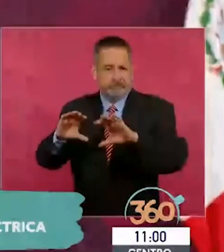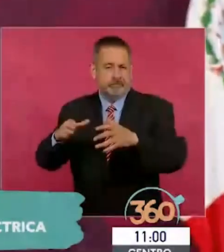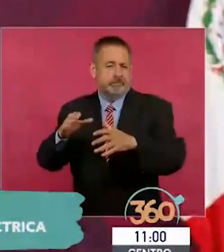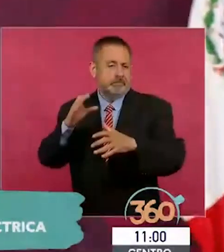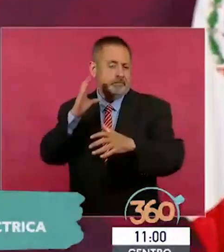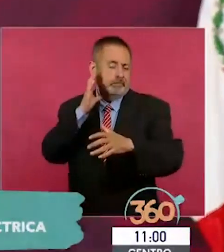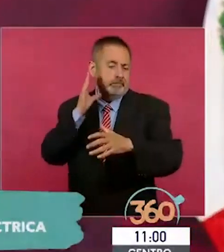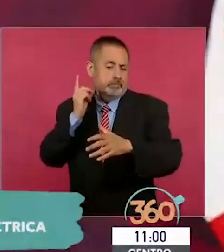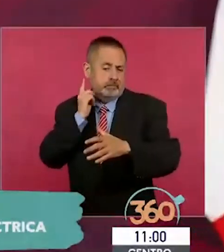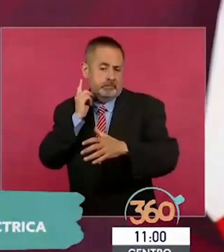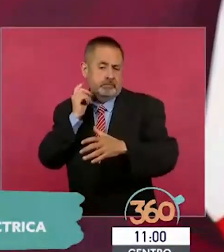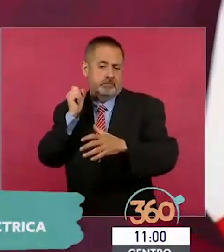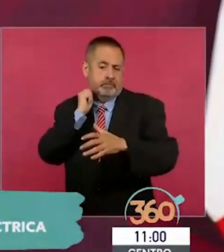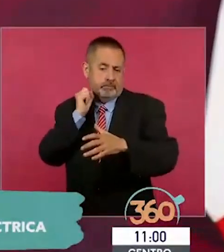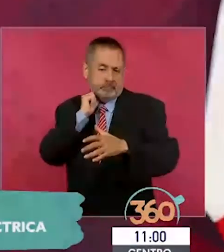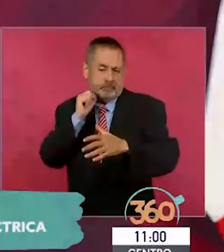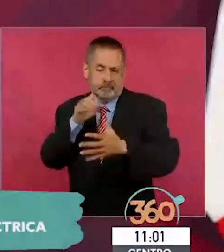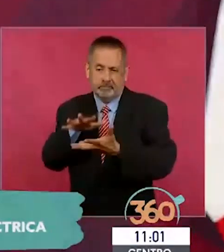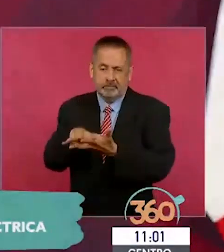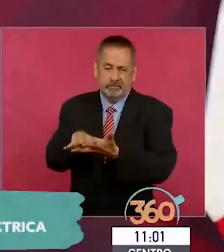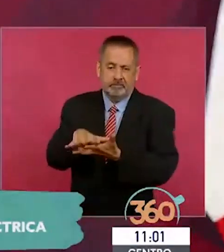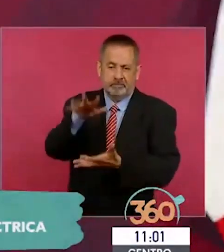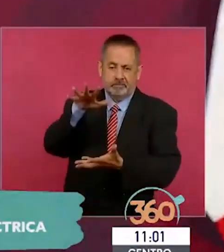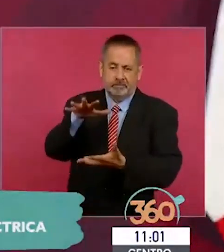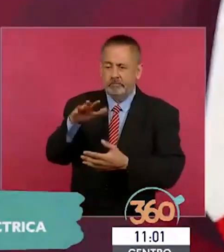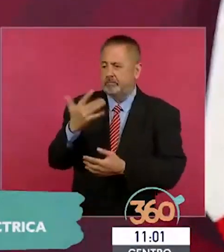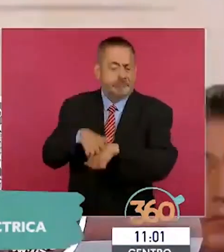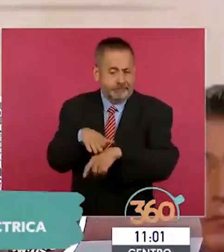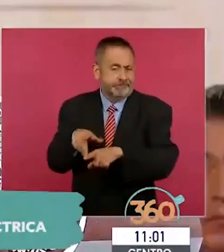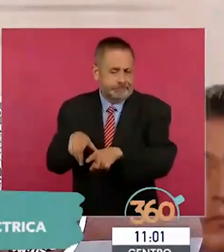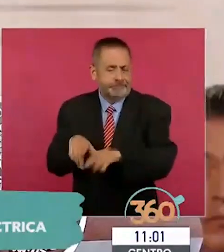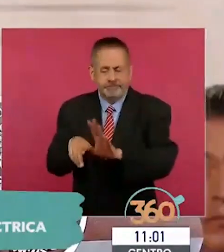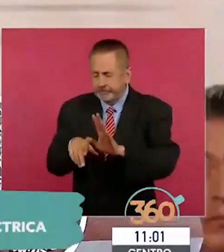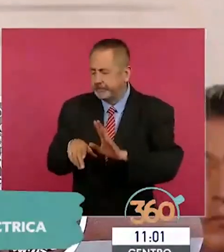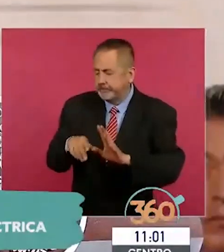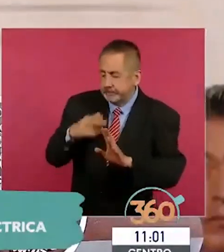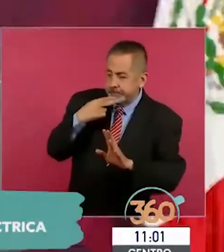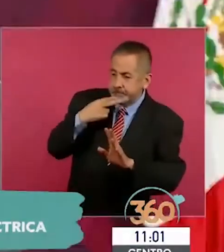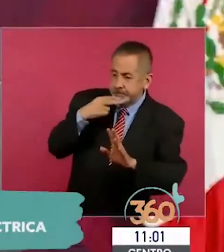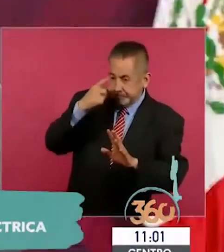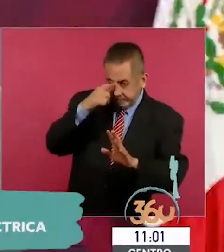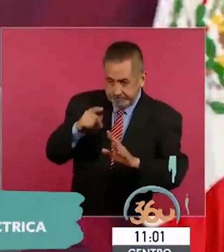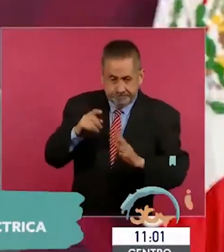no solo mayoría simple, para reformar la Constitución.